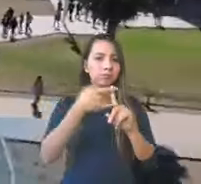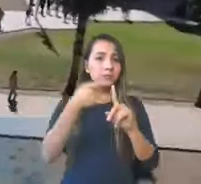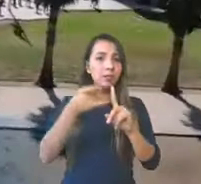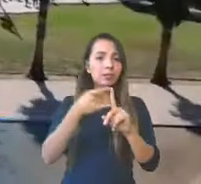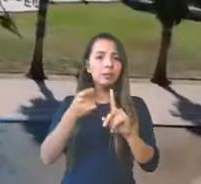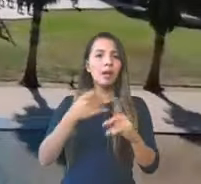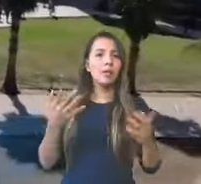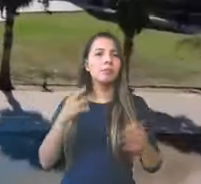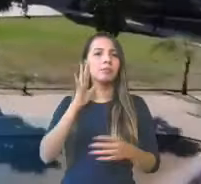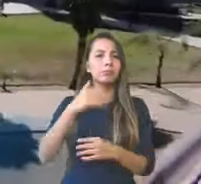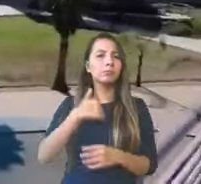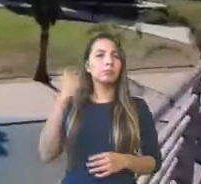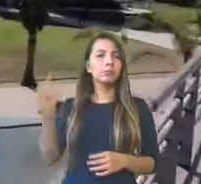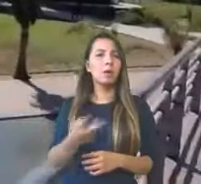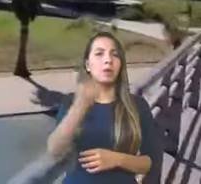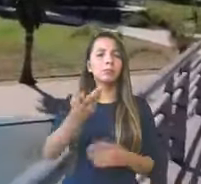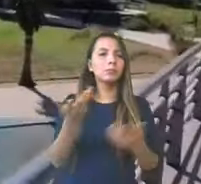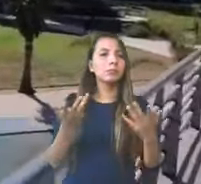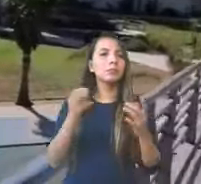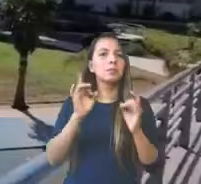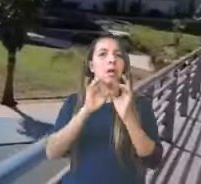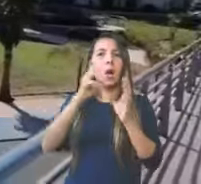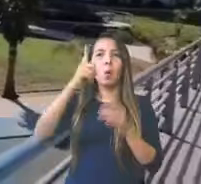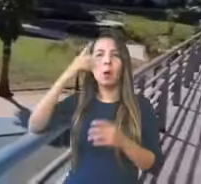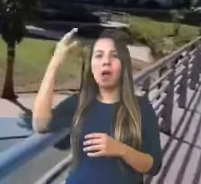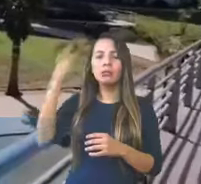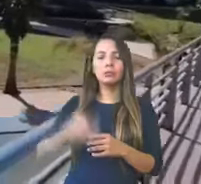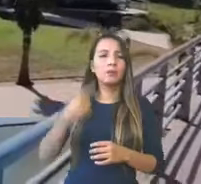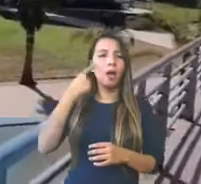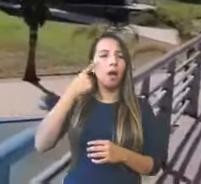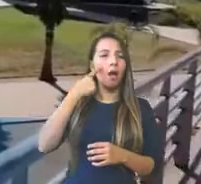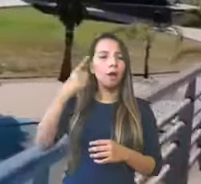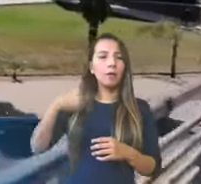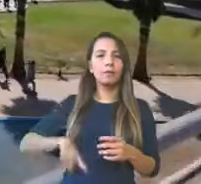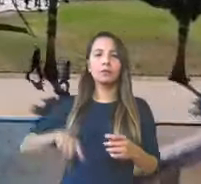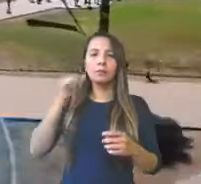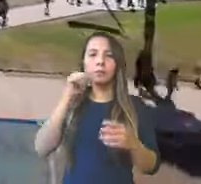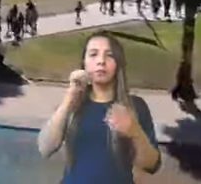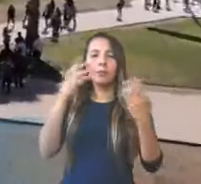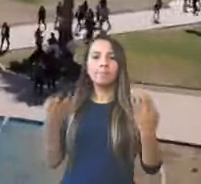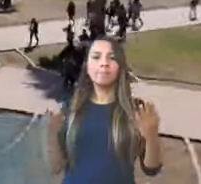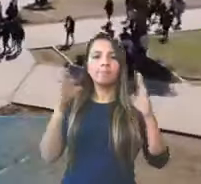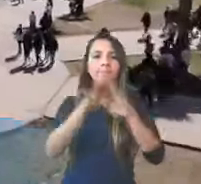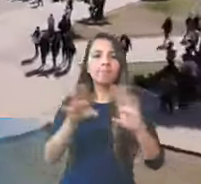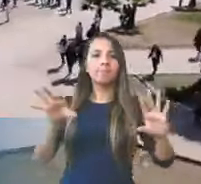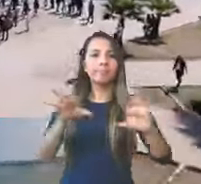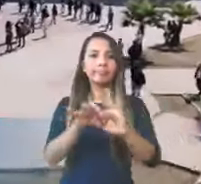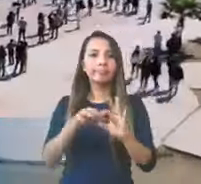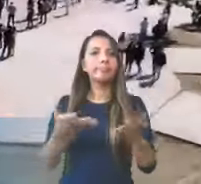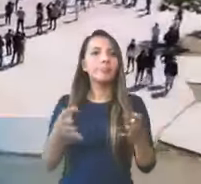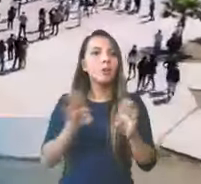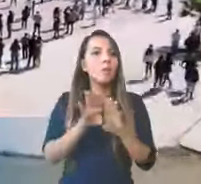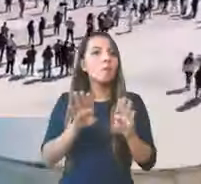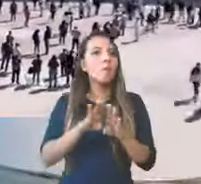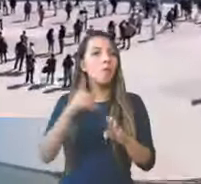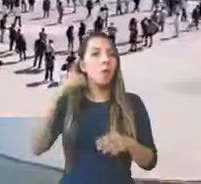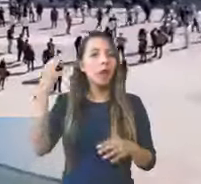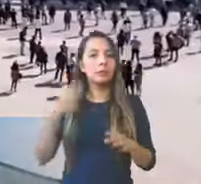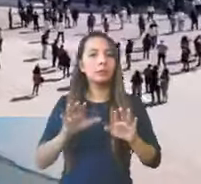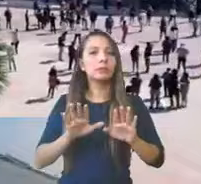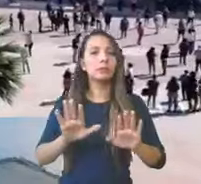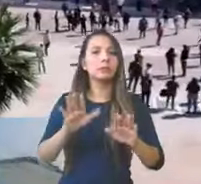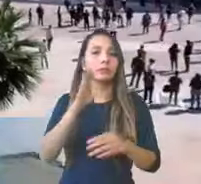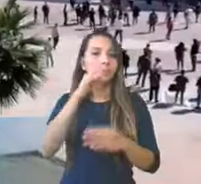si siempre están cerradas las puertas? Eso sería una de las cosas importantes que quiero yo comentar. Por lo pronto ahí están